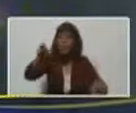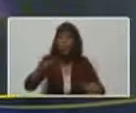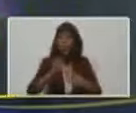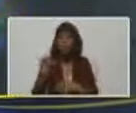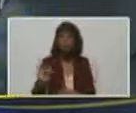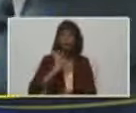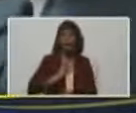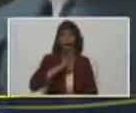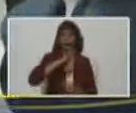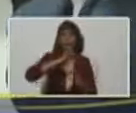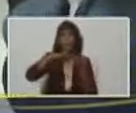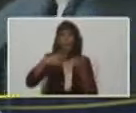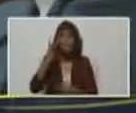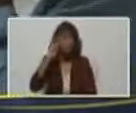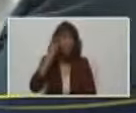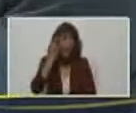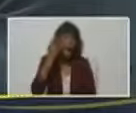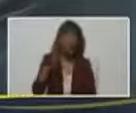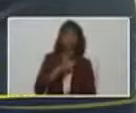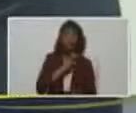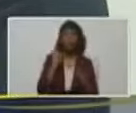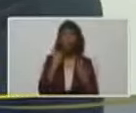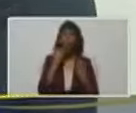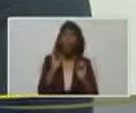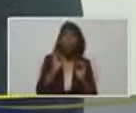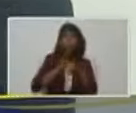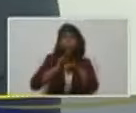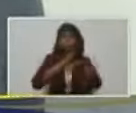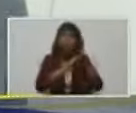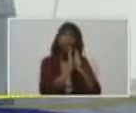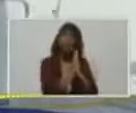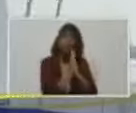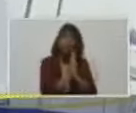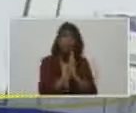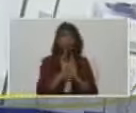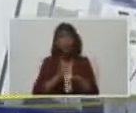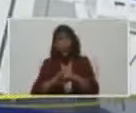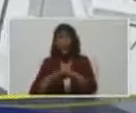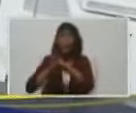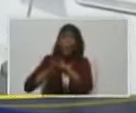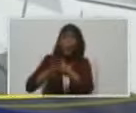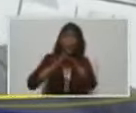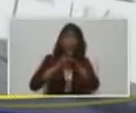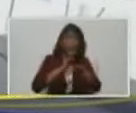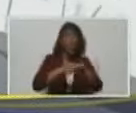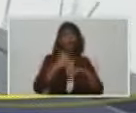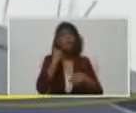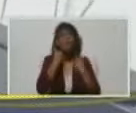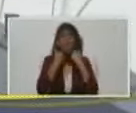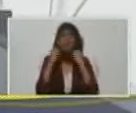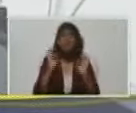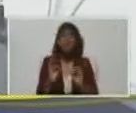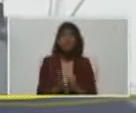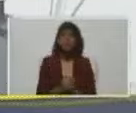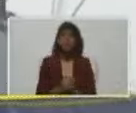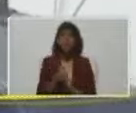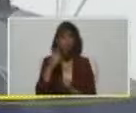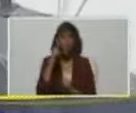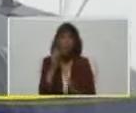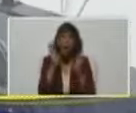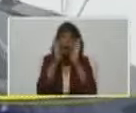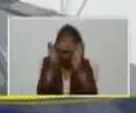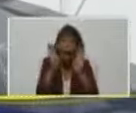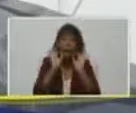pacientes tiene alguna afección, tiene alguna molestia individual, contesta desde el teléfono del área de enfermería y acude